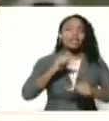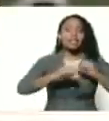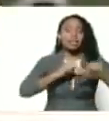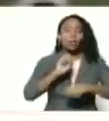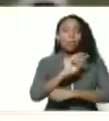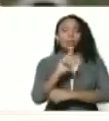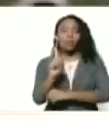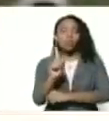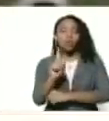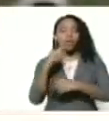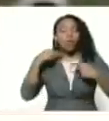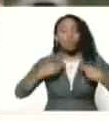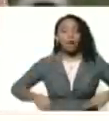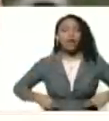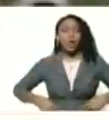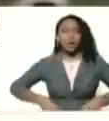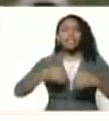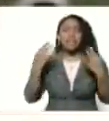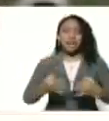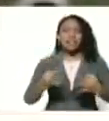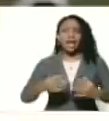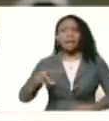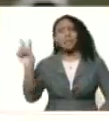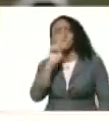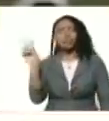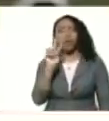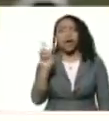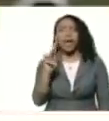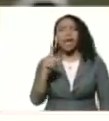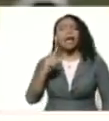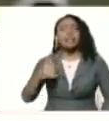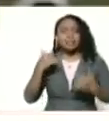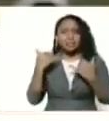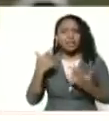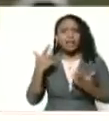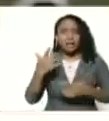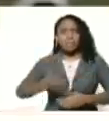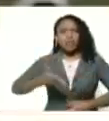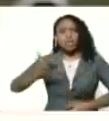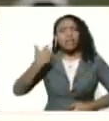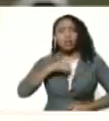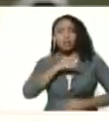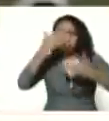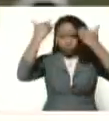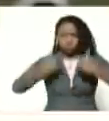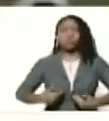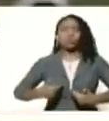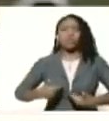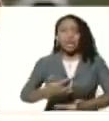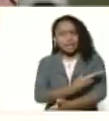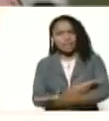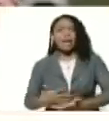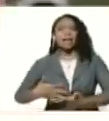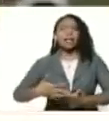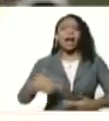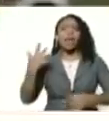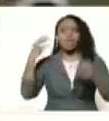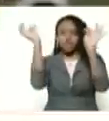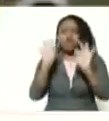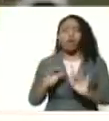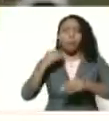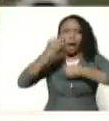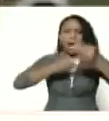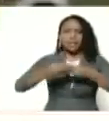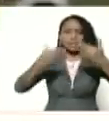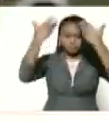humanidad. Y pertinente al ser venezolano, pertinente a nuestro ser, a nuestra identidad, a nuestra sangre, a nuestra forma de actuar.